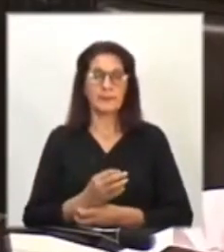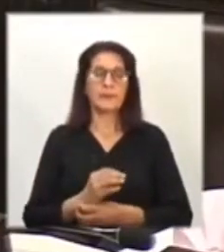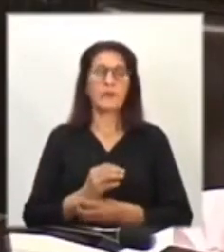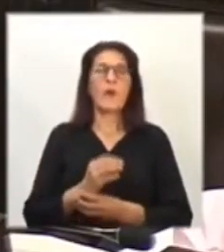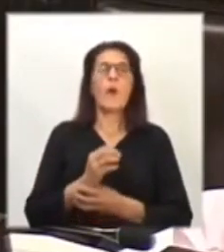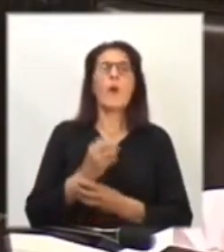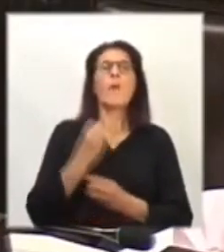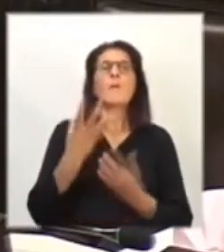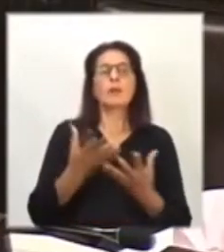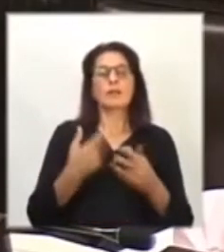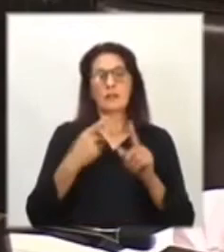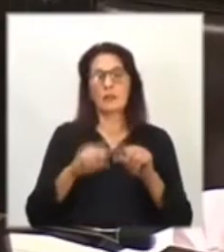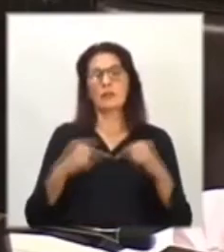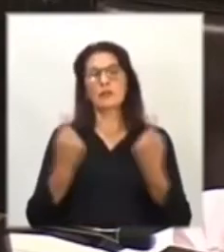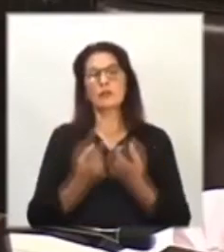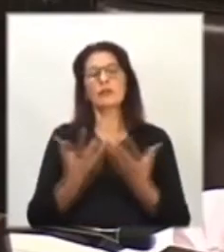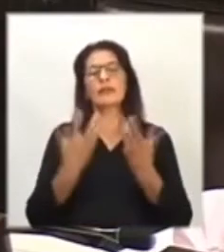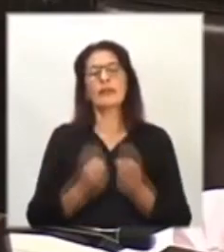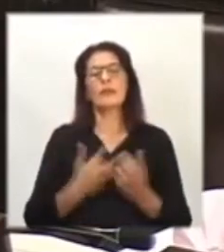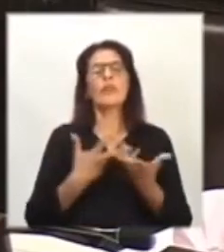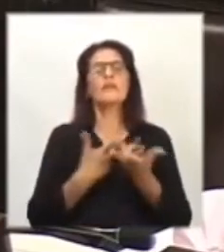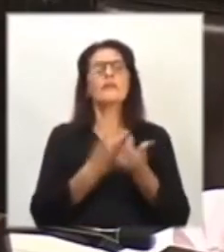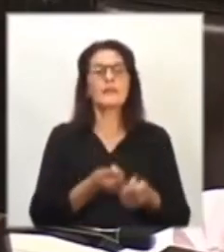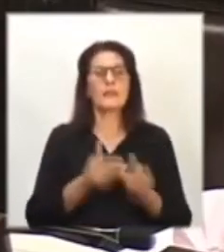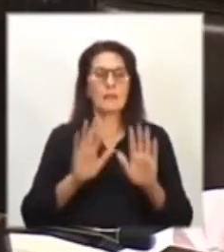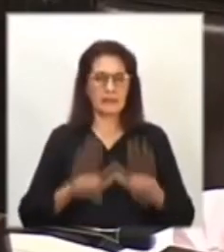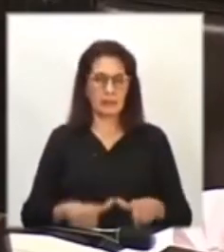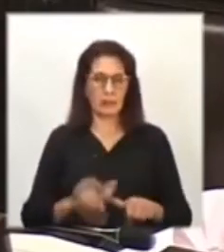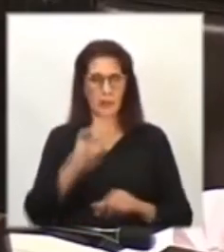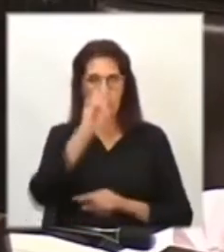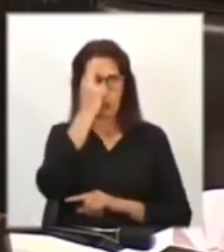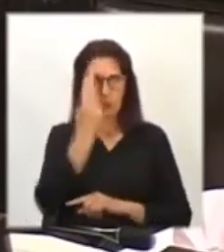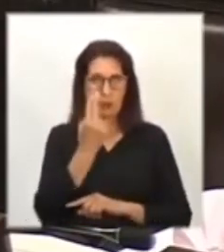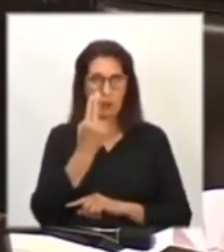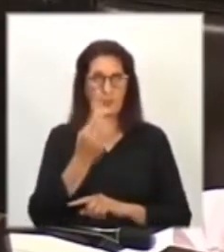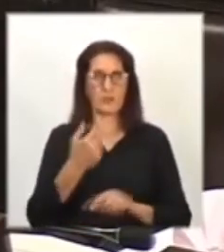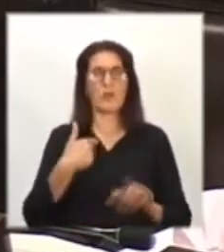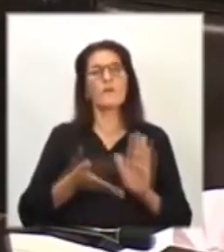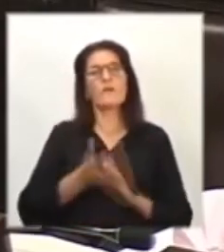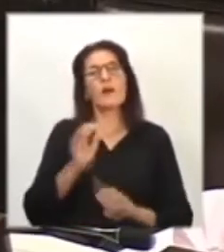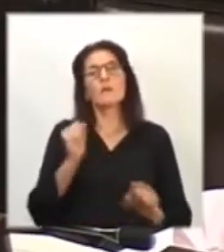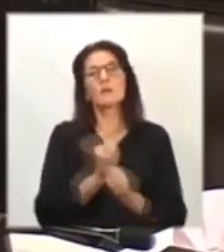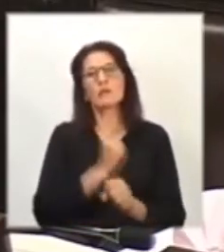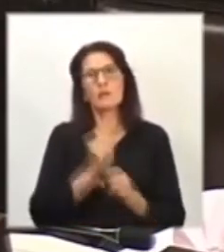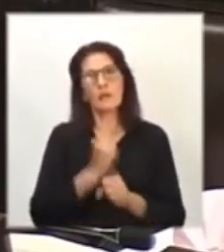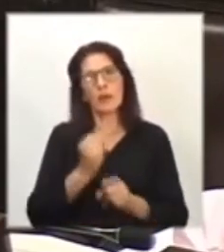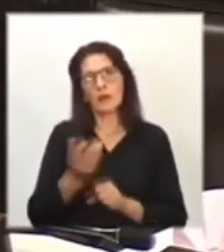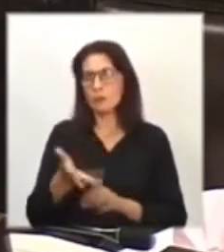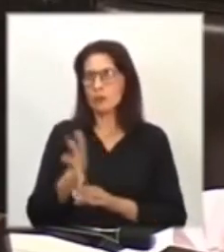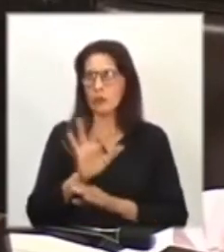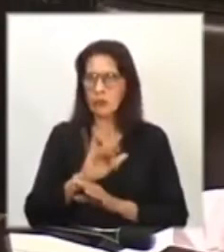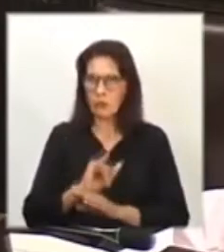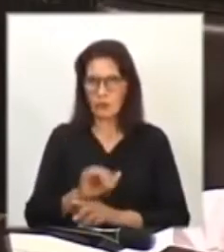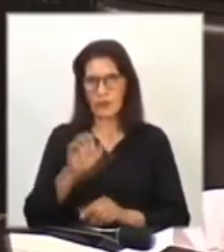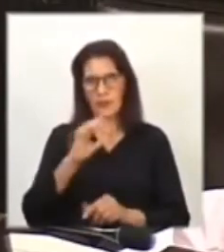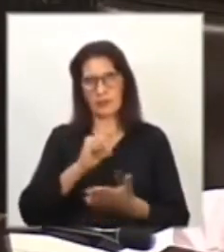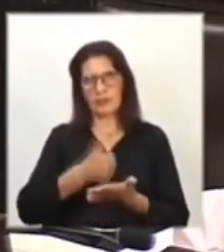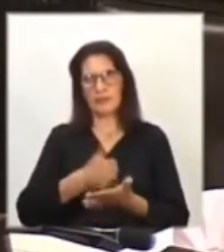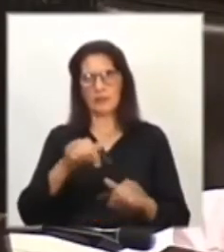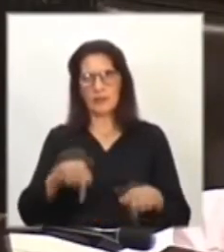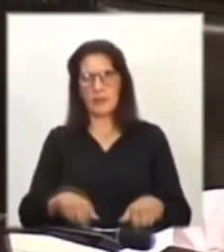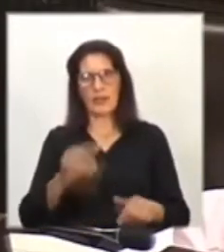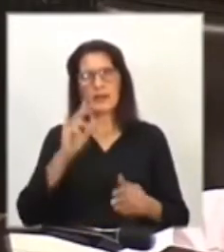Porque nosotros queremos defender el rico patrimonio de los orientales, y vamos a trabajar todos los días que estemos aquí